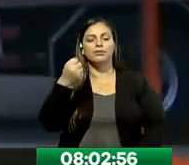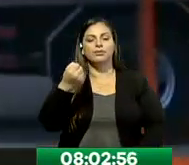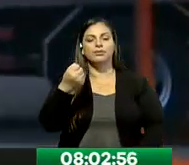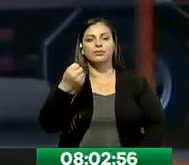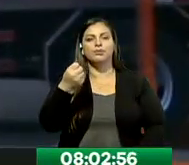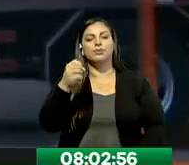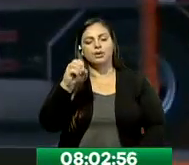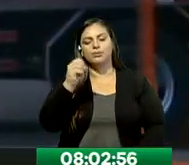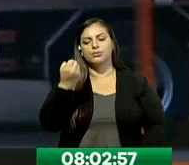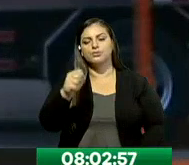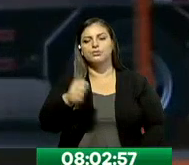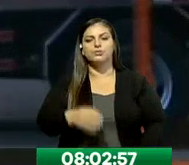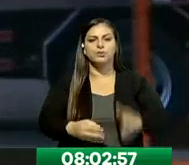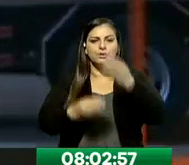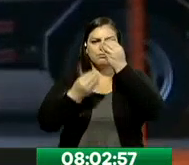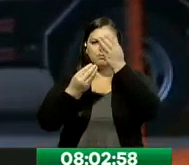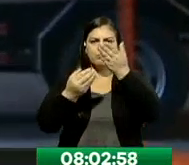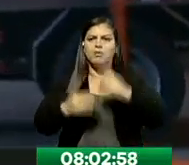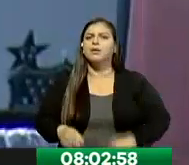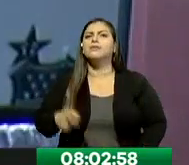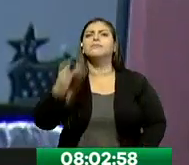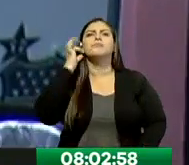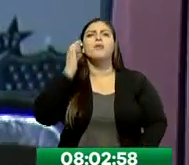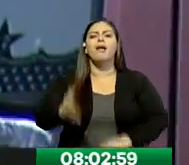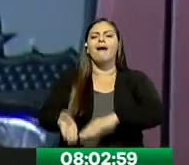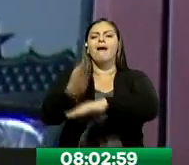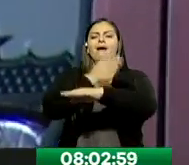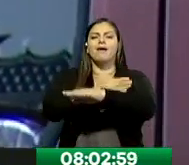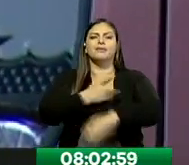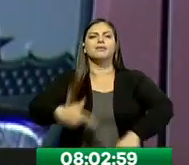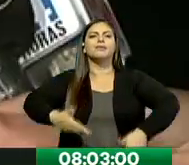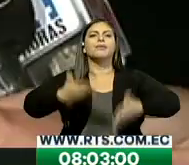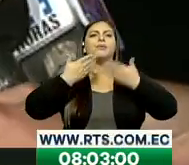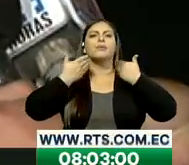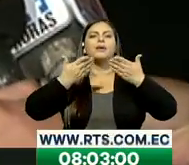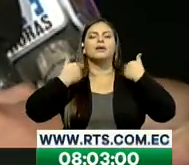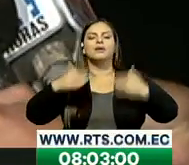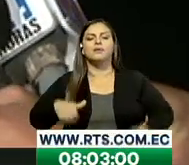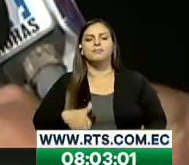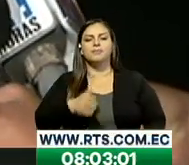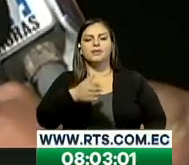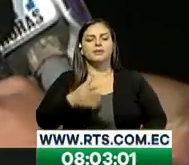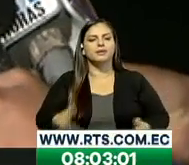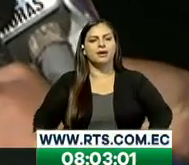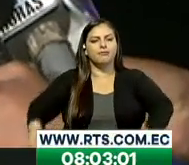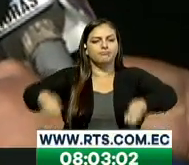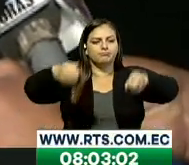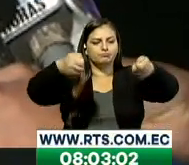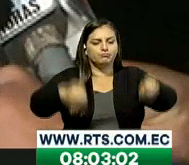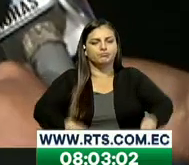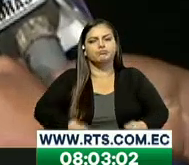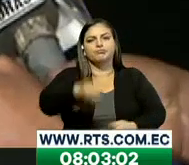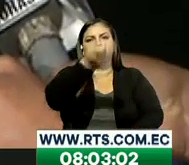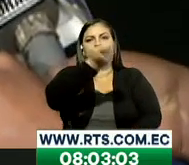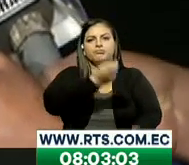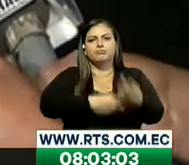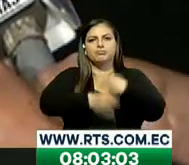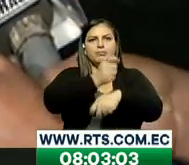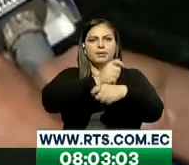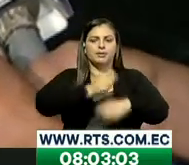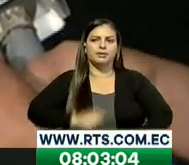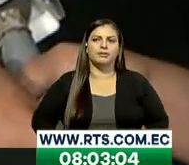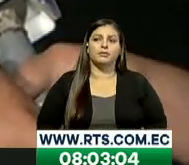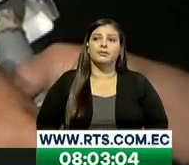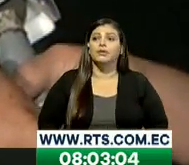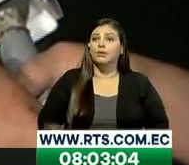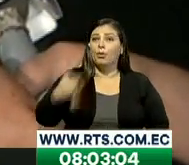en Guayaquil, haciendo una entrega de pescado. El conductor, gracias a Dios, no recibió ningún impacto de bala, pero en el furgón